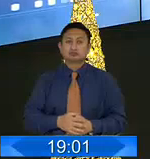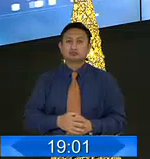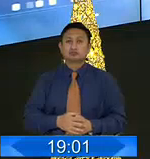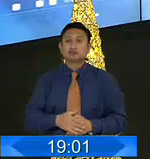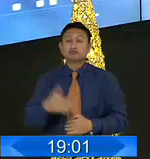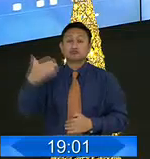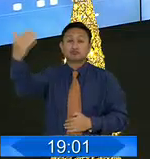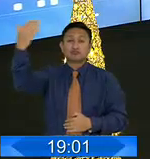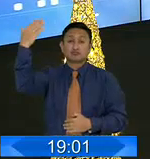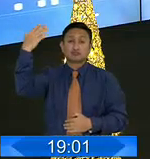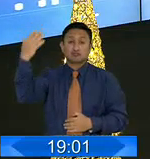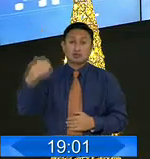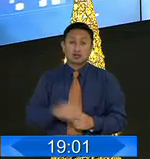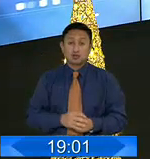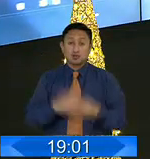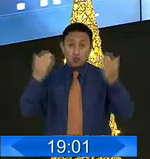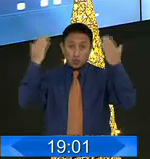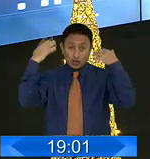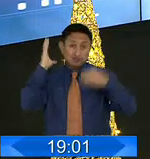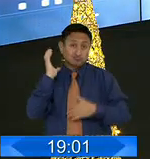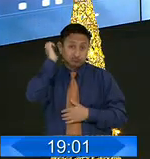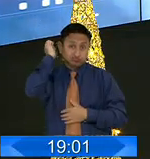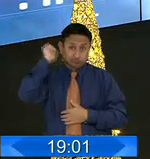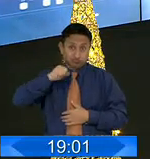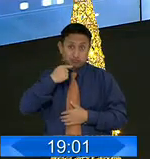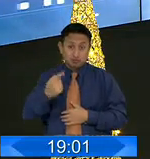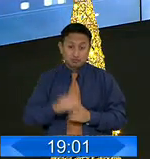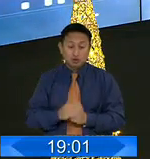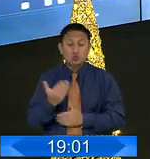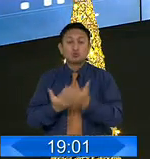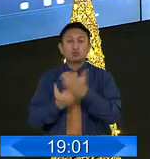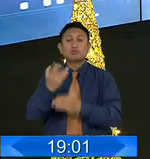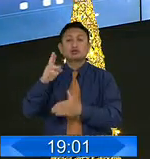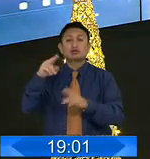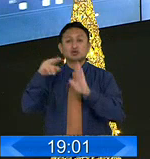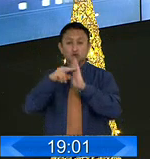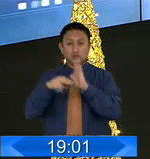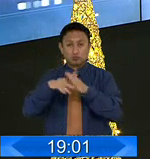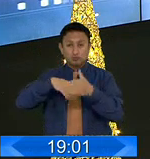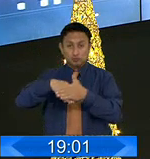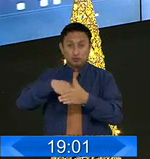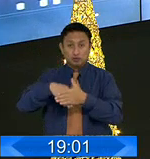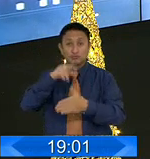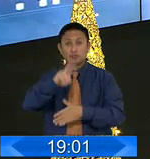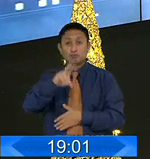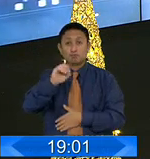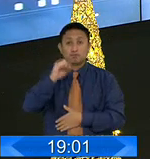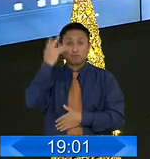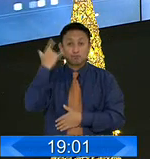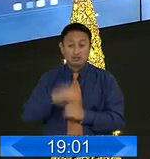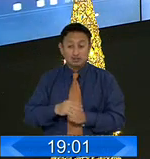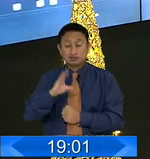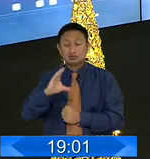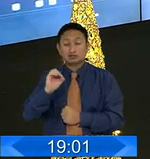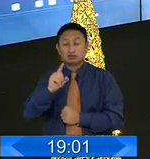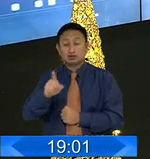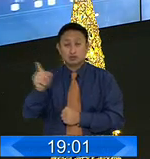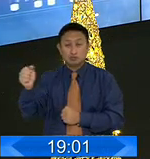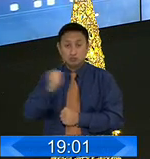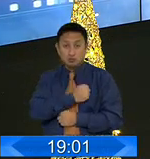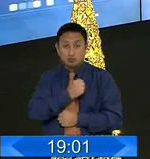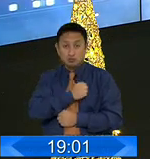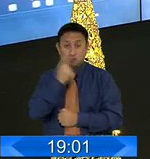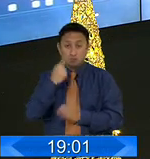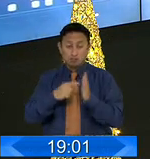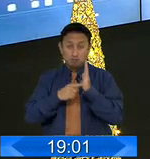La alcaldesa de Guayaquil, Cintia Viteri, hizo público las nuevas restricciones adoptadas por 20 días por parte del COE cantonal.